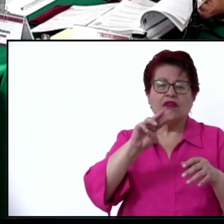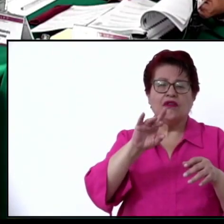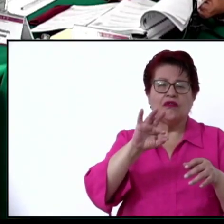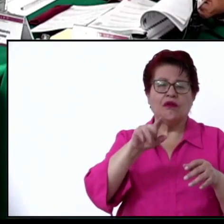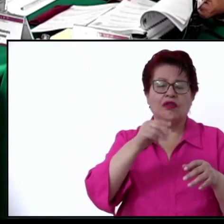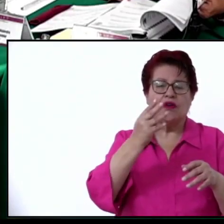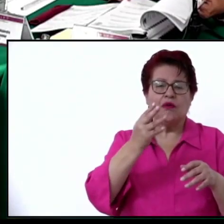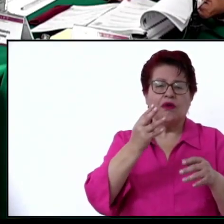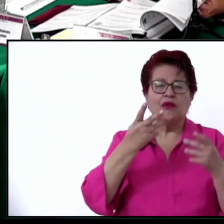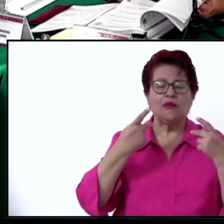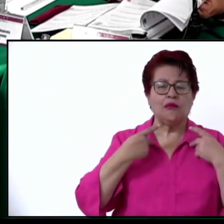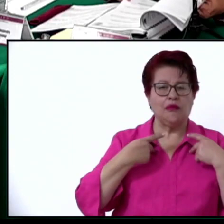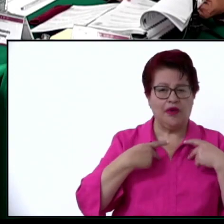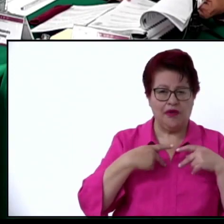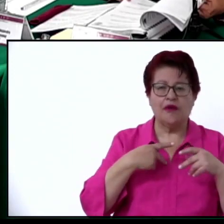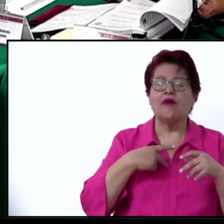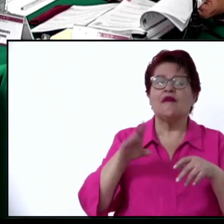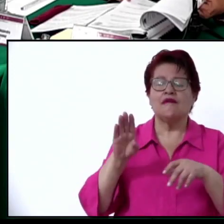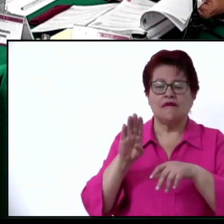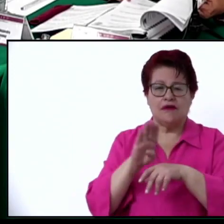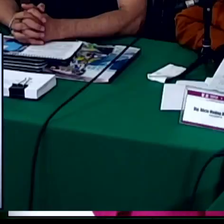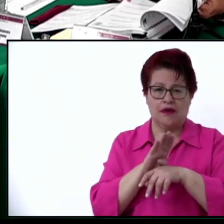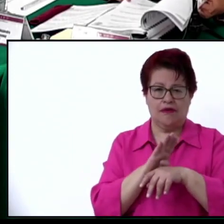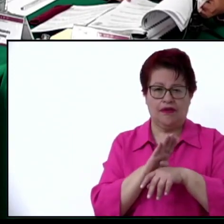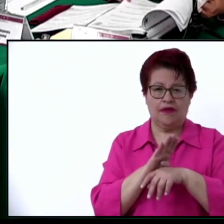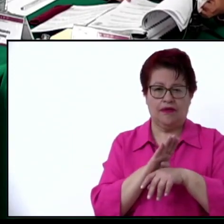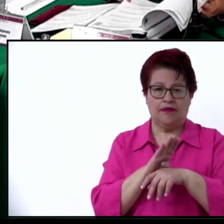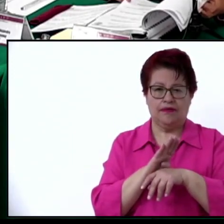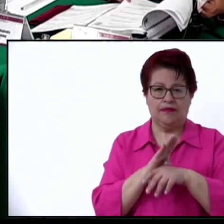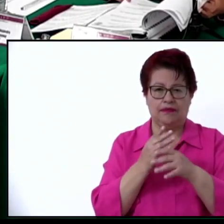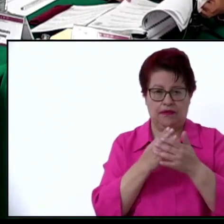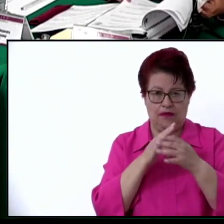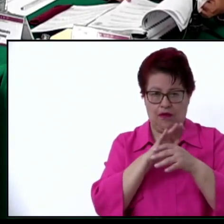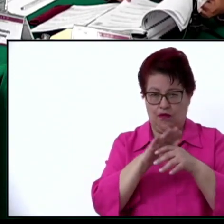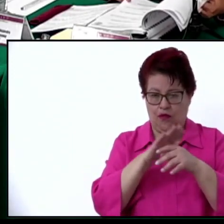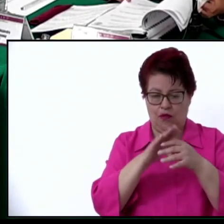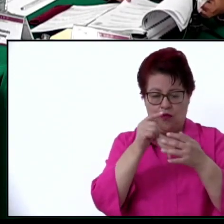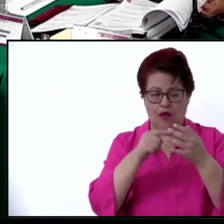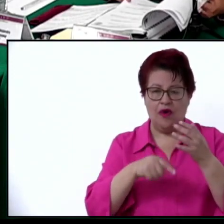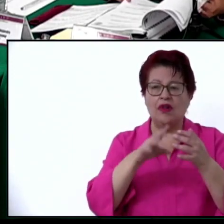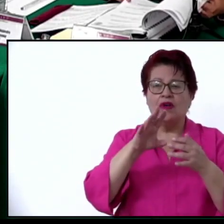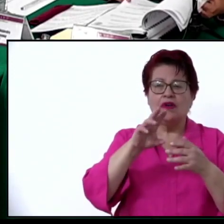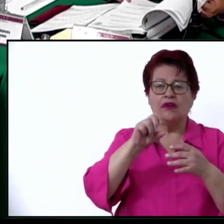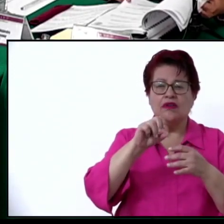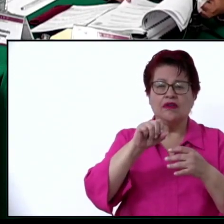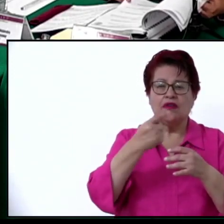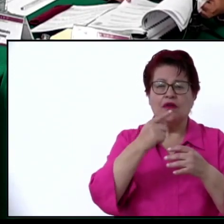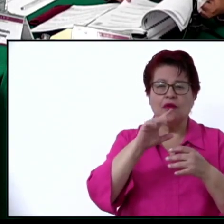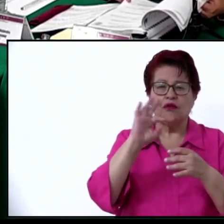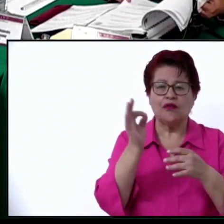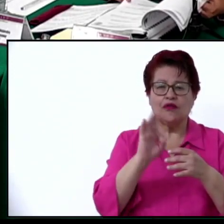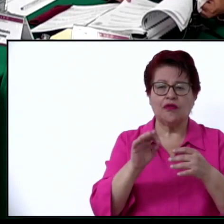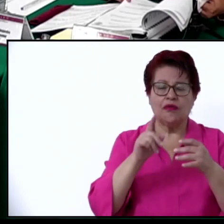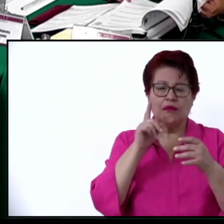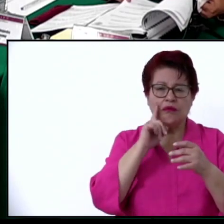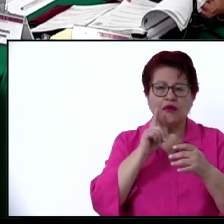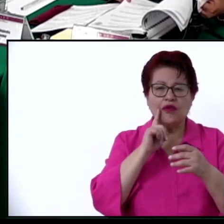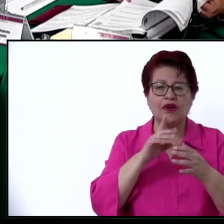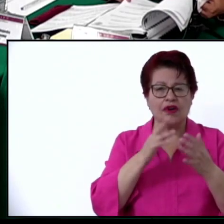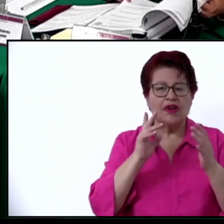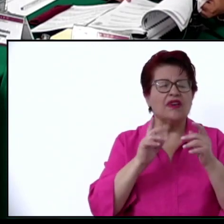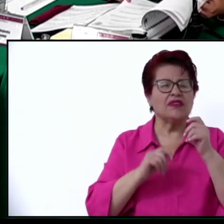18.354 personas beneficiadas, de las cuales el 61% son mujeres, lo